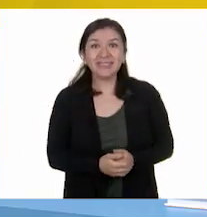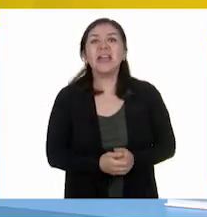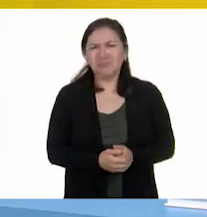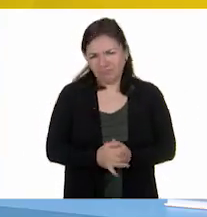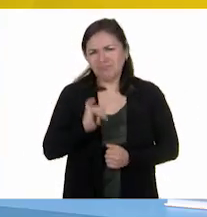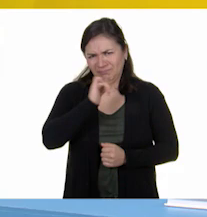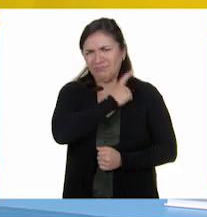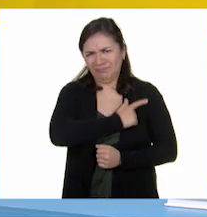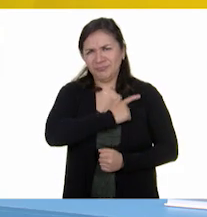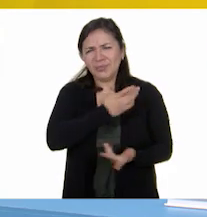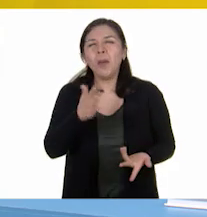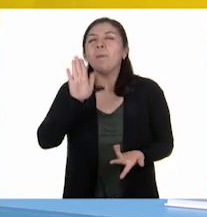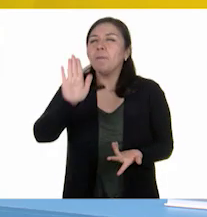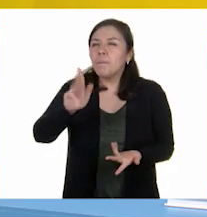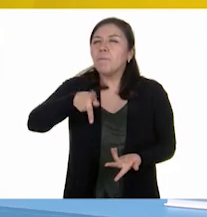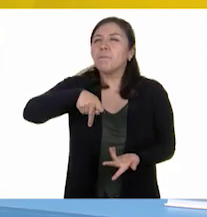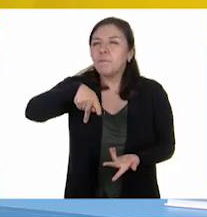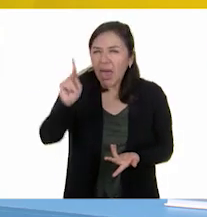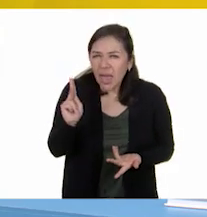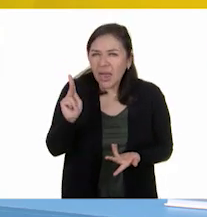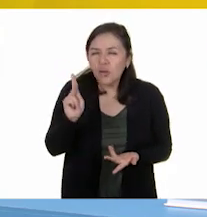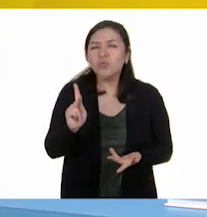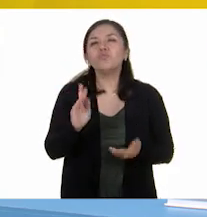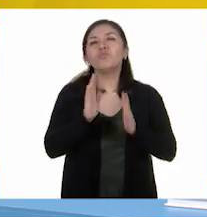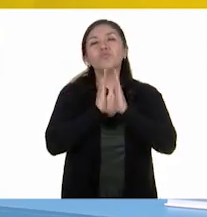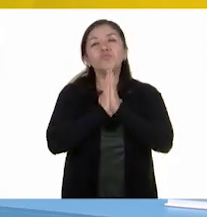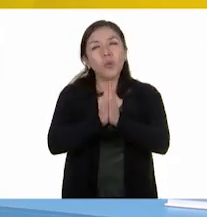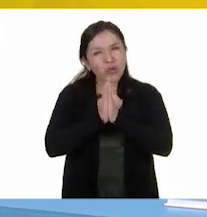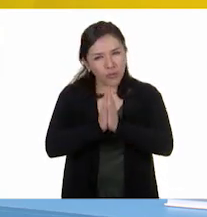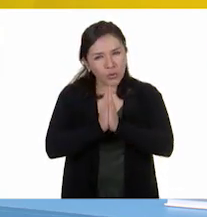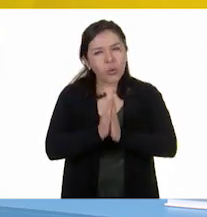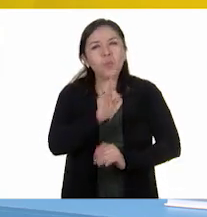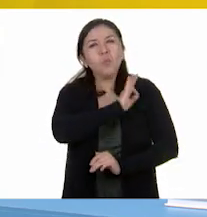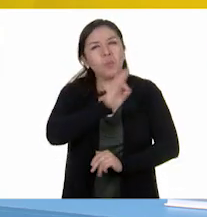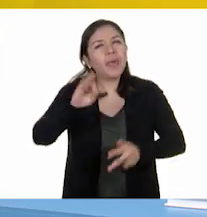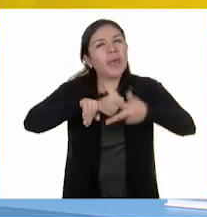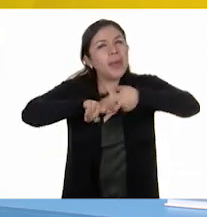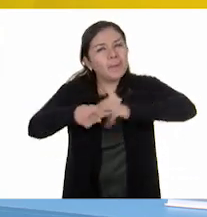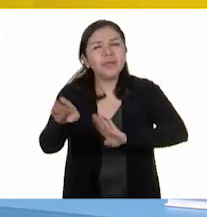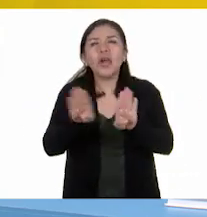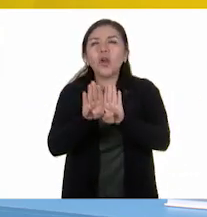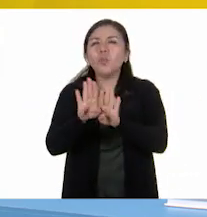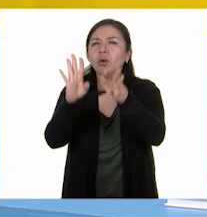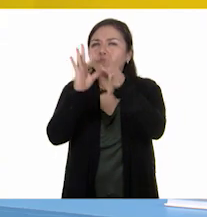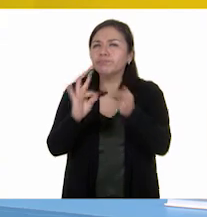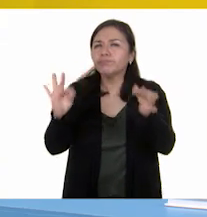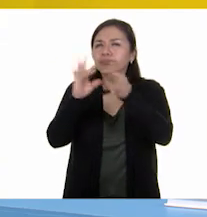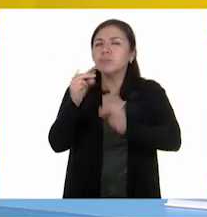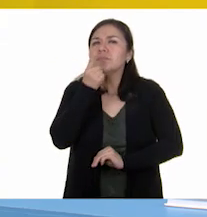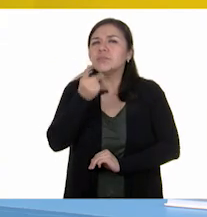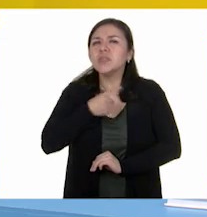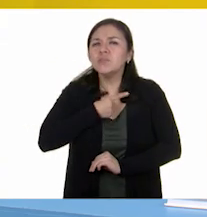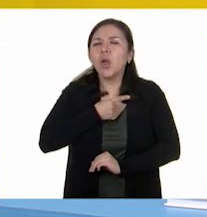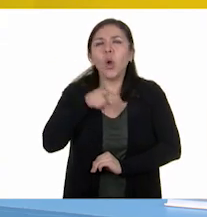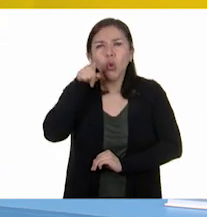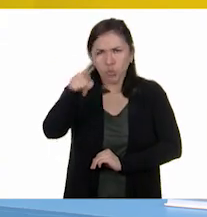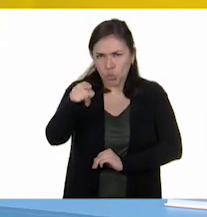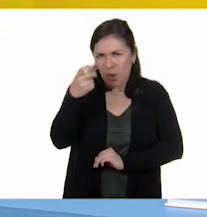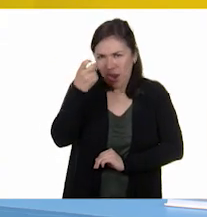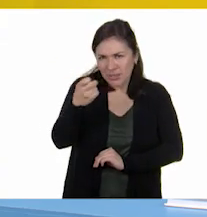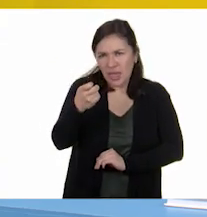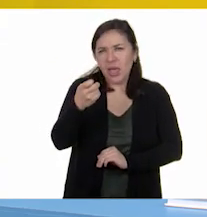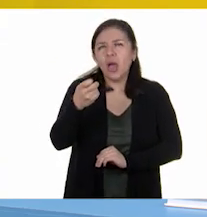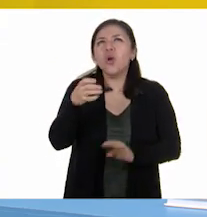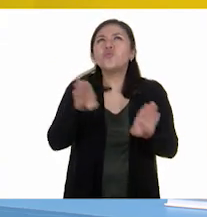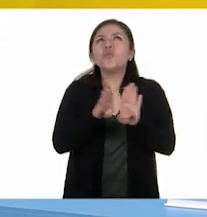sí, María, pero por favor, ¿podrías comenzar por explicarme de dónde extrajiste, es